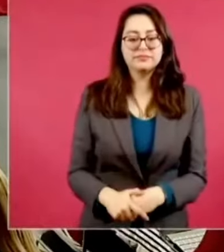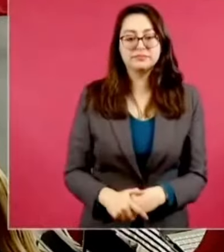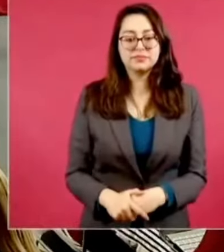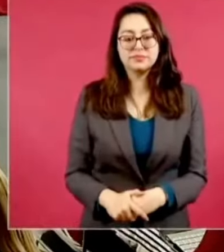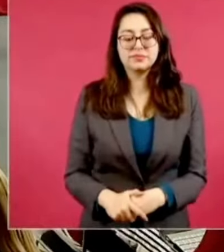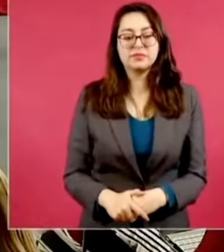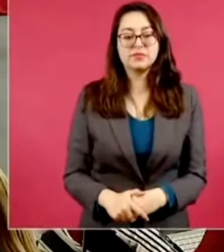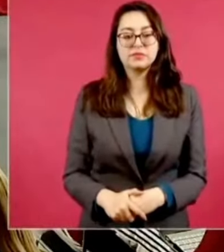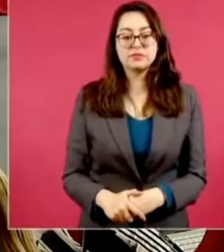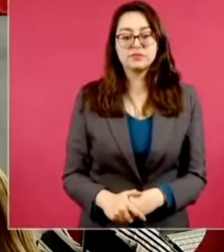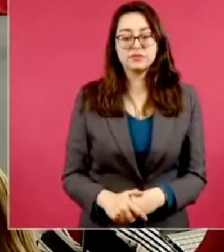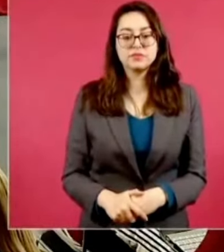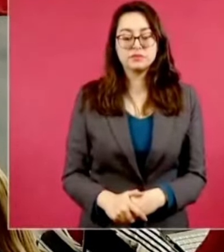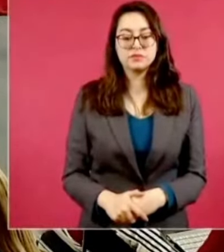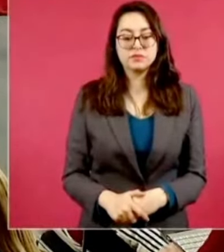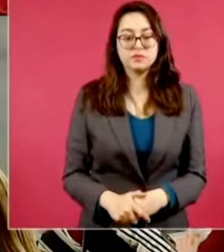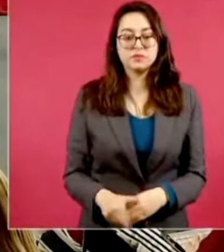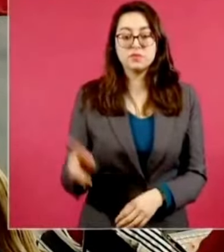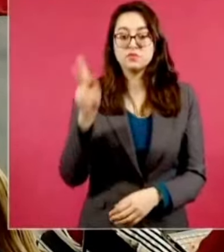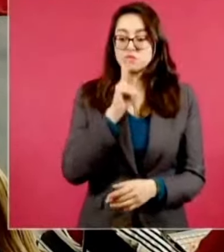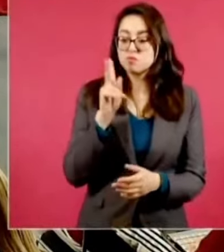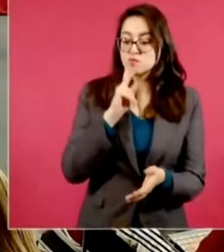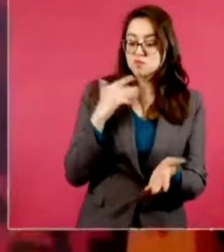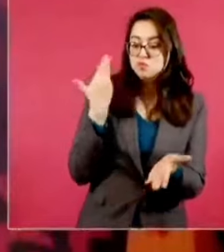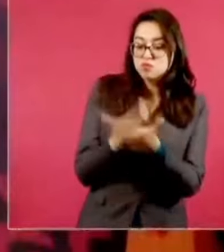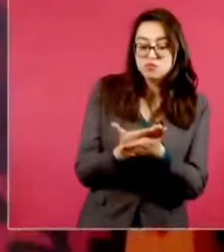No hay nada que lo demuestre.